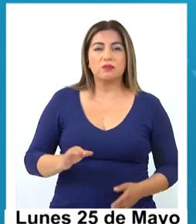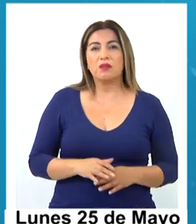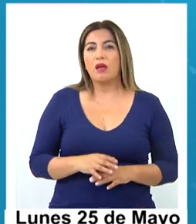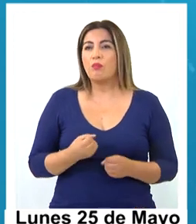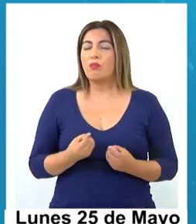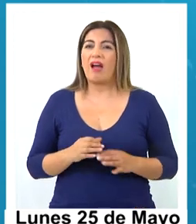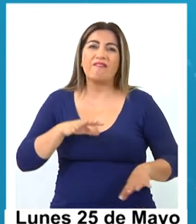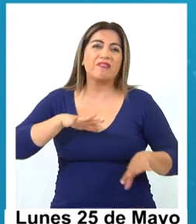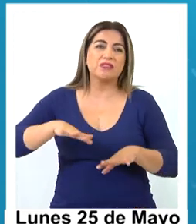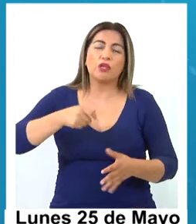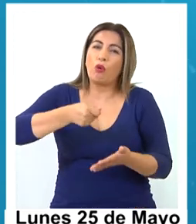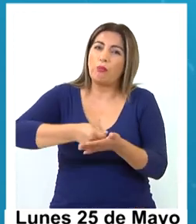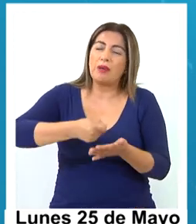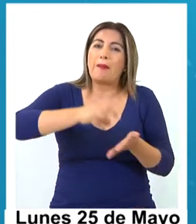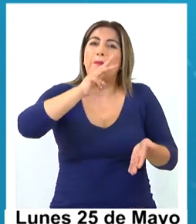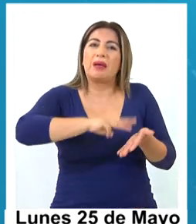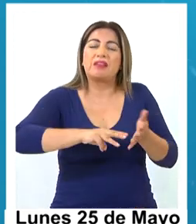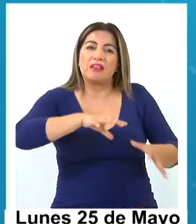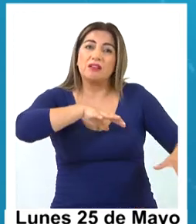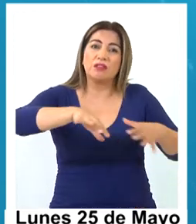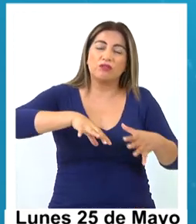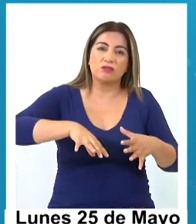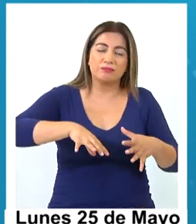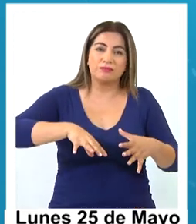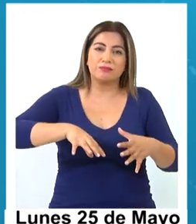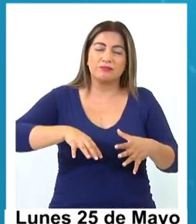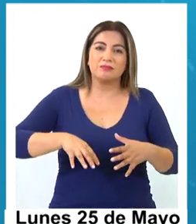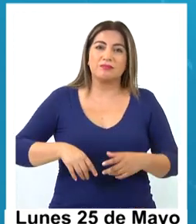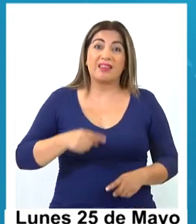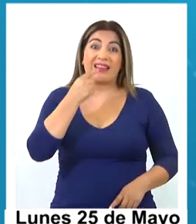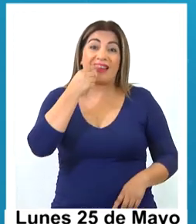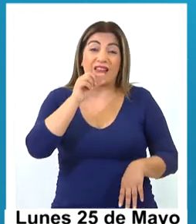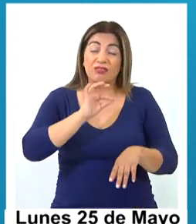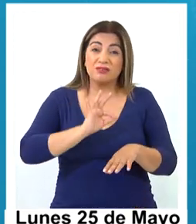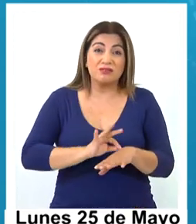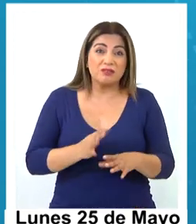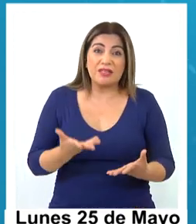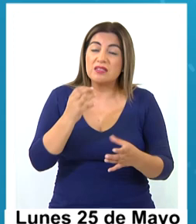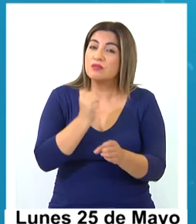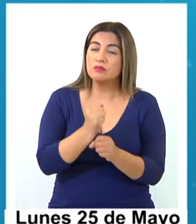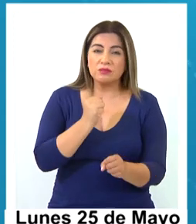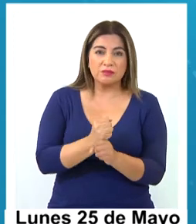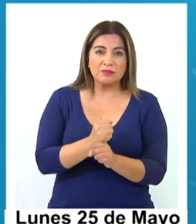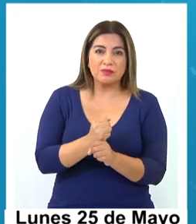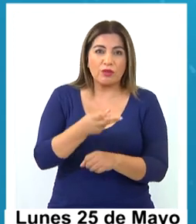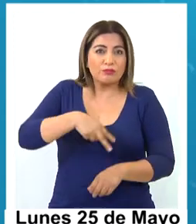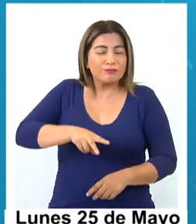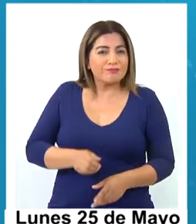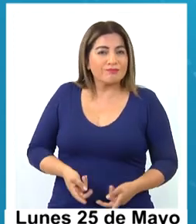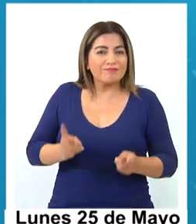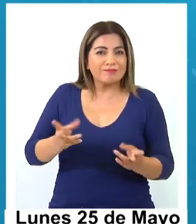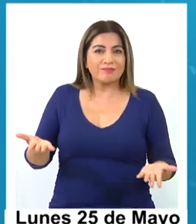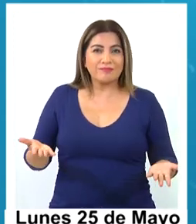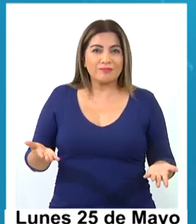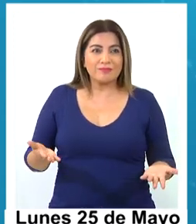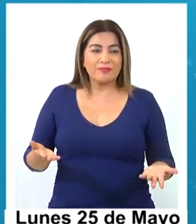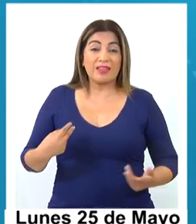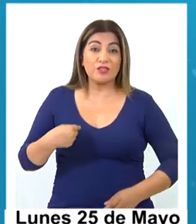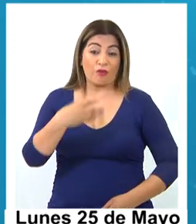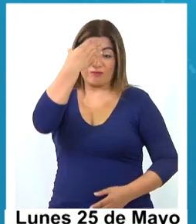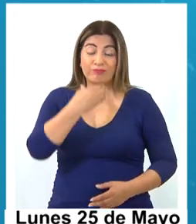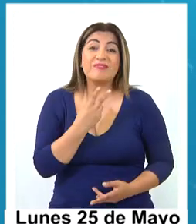al dentista y de ahí salen muchas veces los materiales entonces la odontología no es un trabajo que te permita